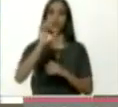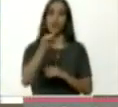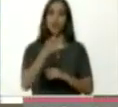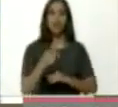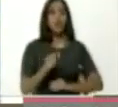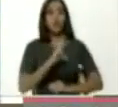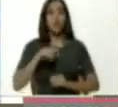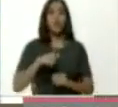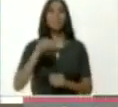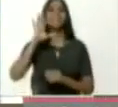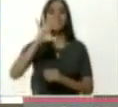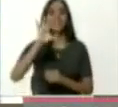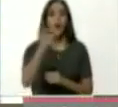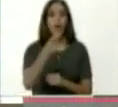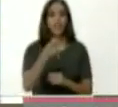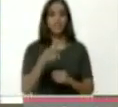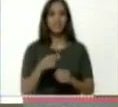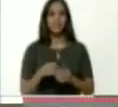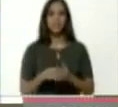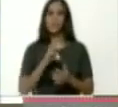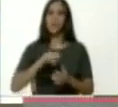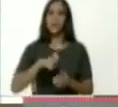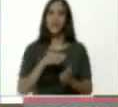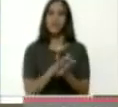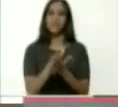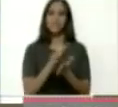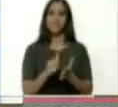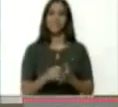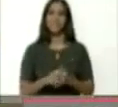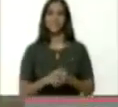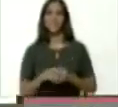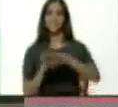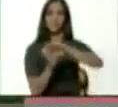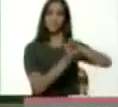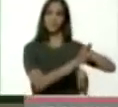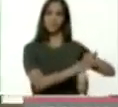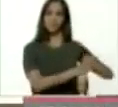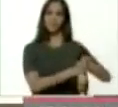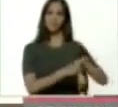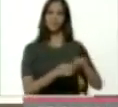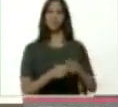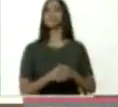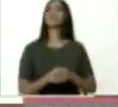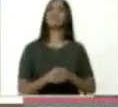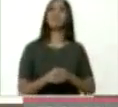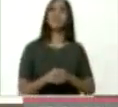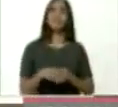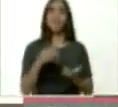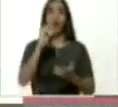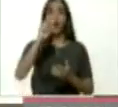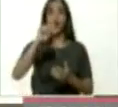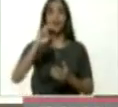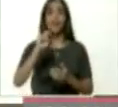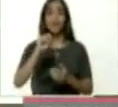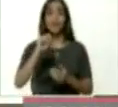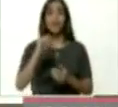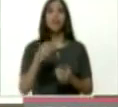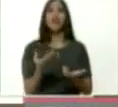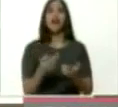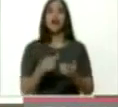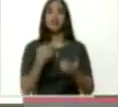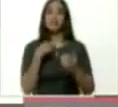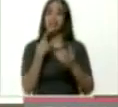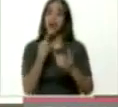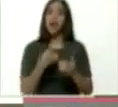quedar es 5G. Ajá. Eso no puede pasar. Vamos con la siguiente noticia, señor director. Y es que ONG urgió a Brasil proteger